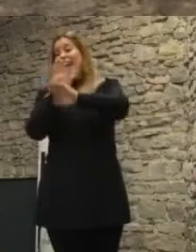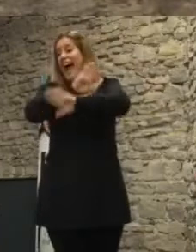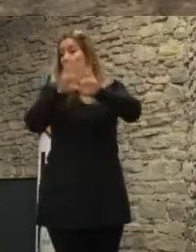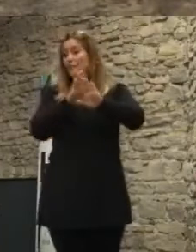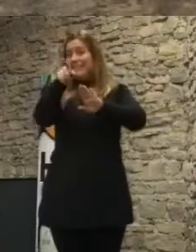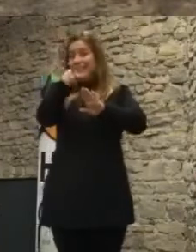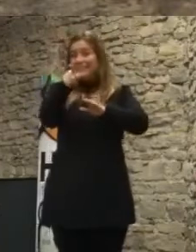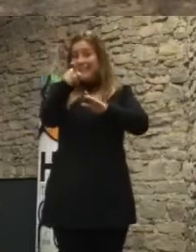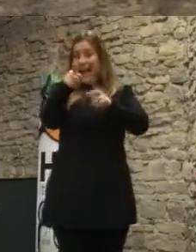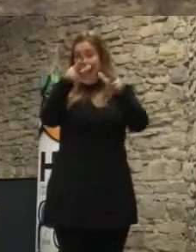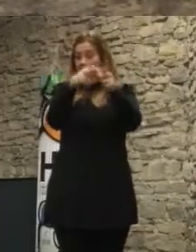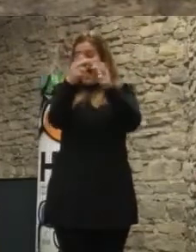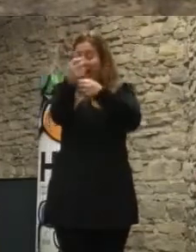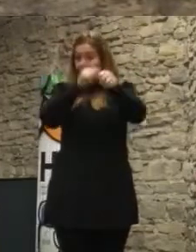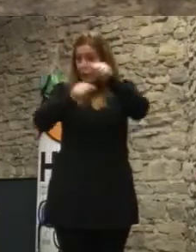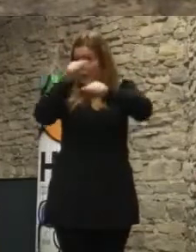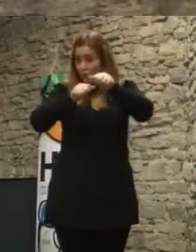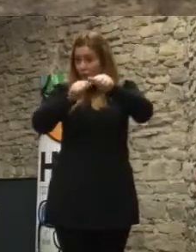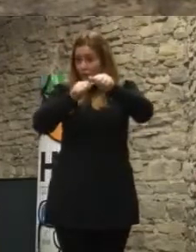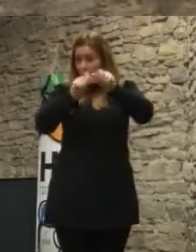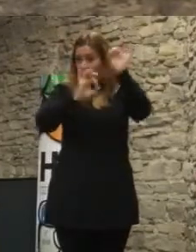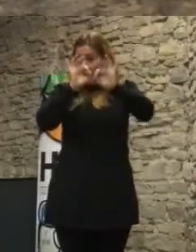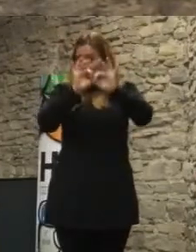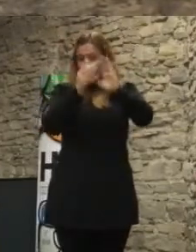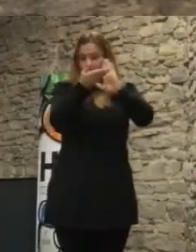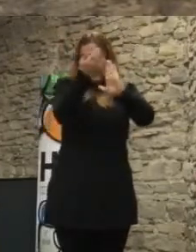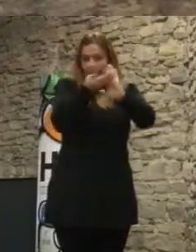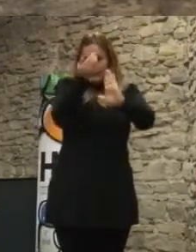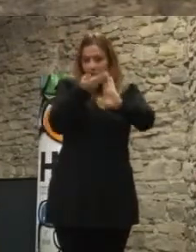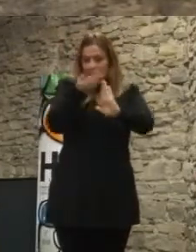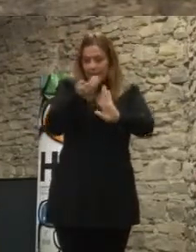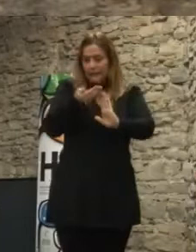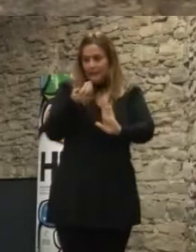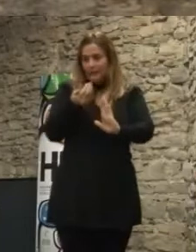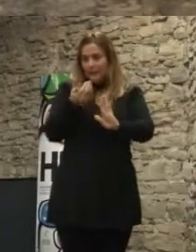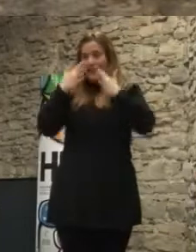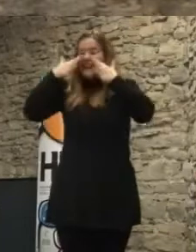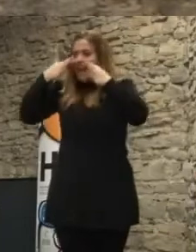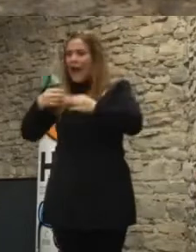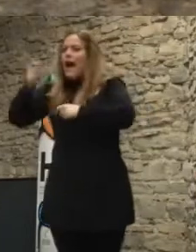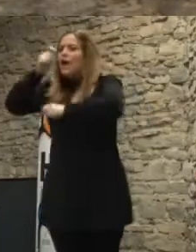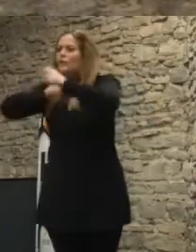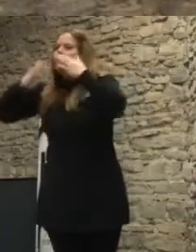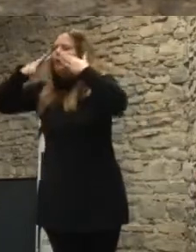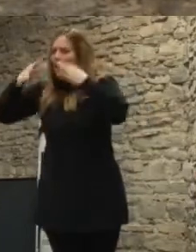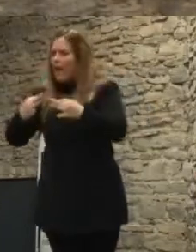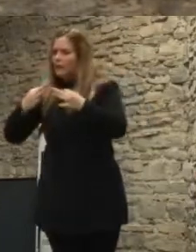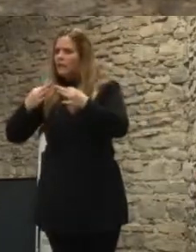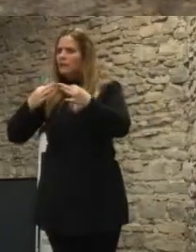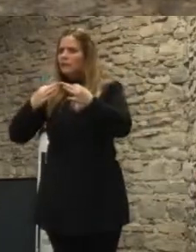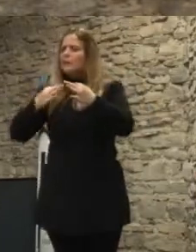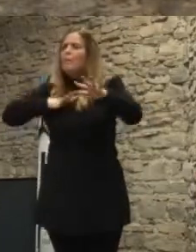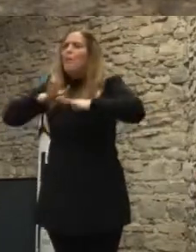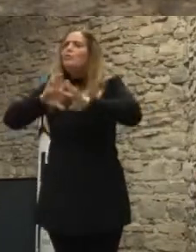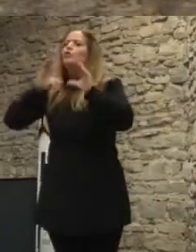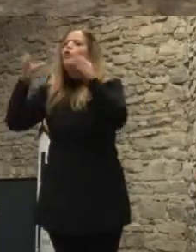se va reduciendo, y un asociacionismo de proximidad, vecinal, más ligado a las relaciones comunitarias,